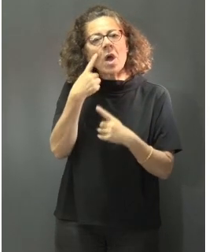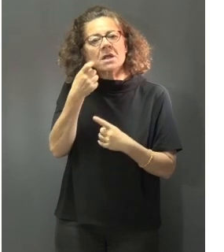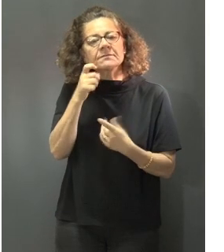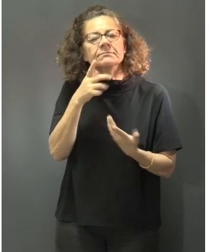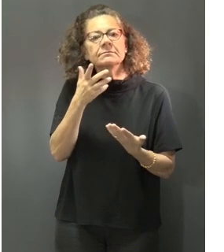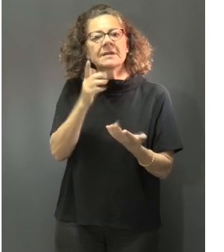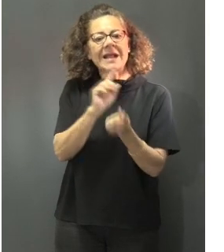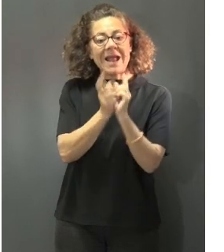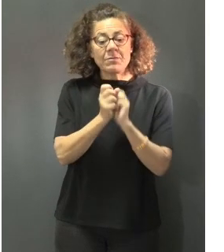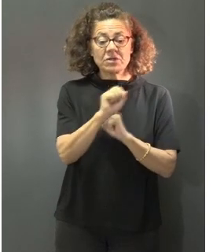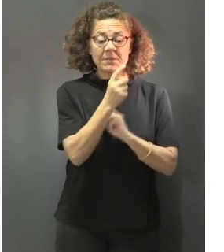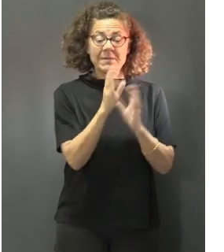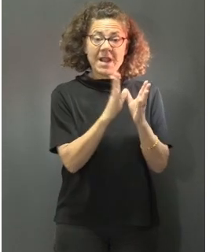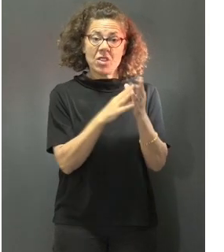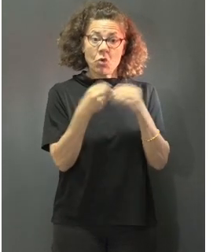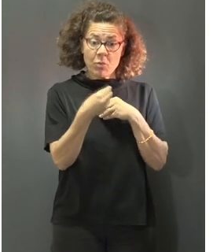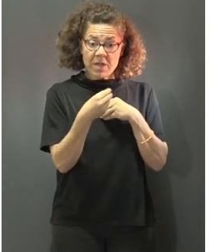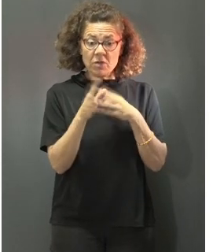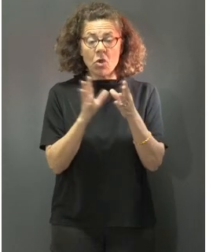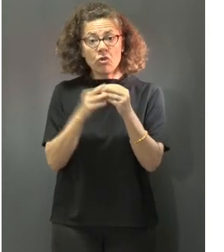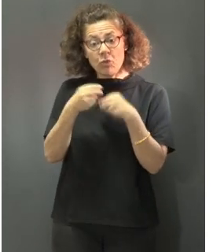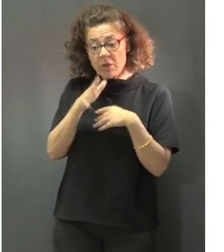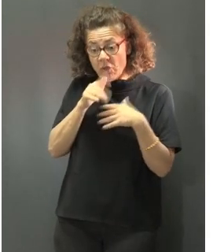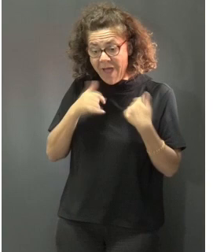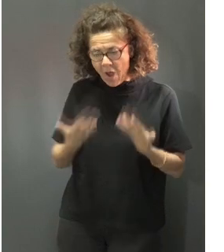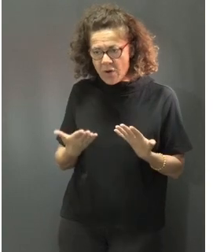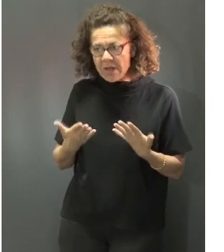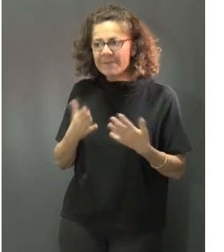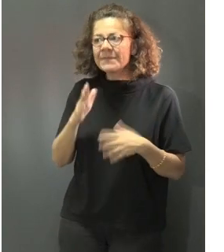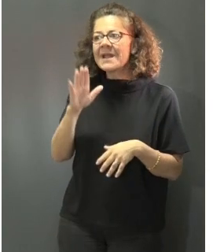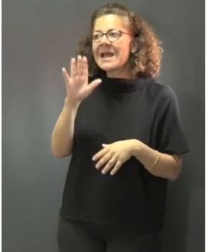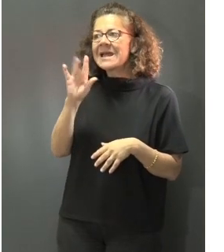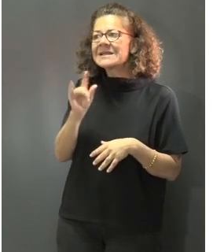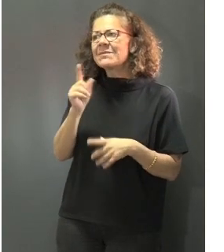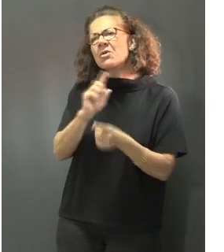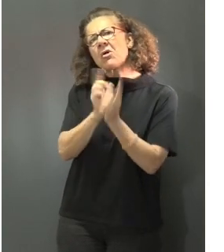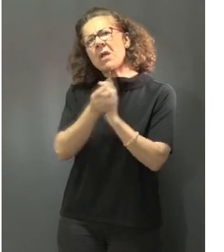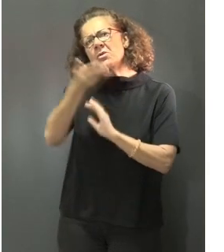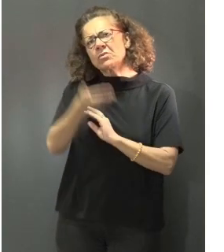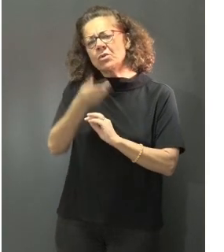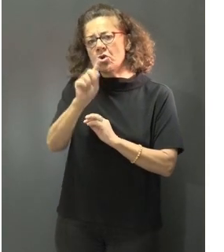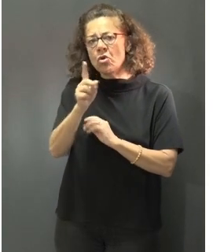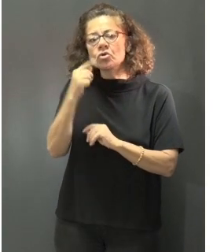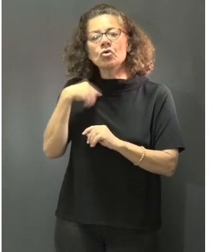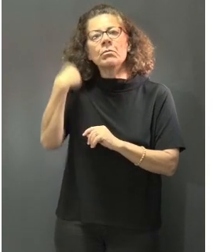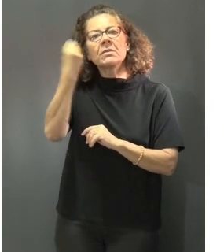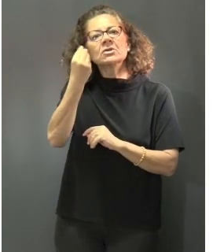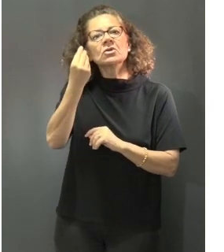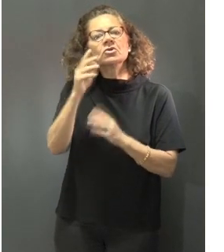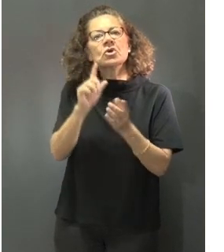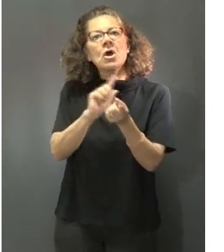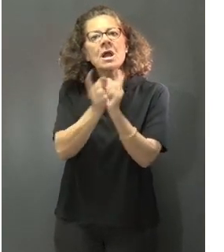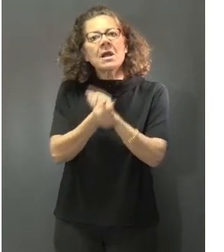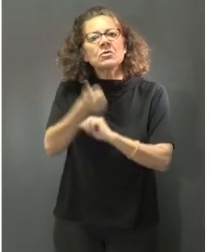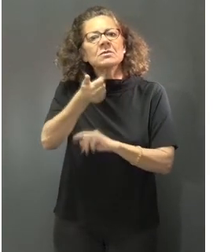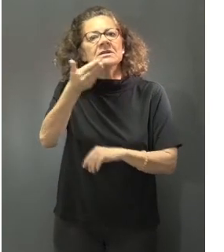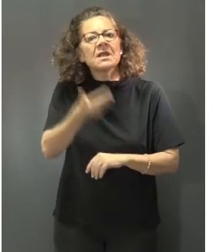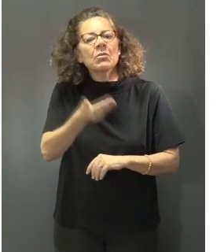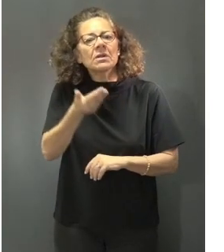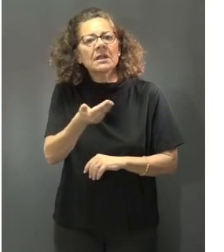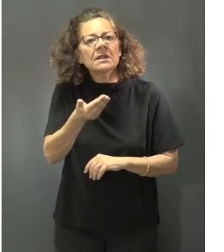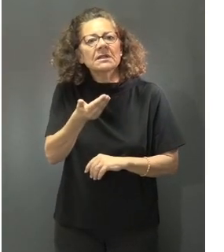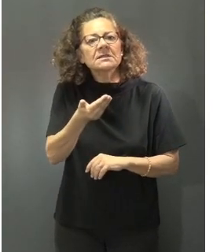entre el primer documento y el de ahora? Sí, pero no sustanciales. Yo creo que los principales cambios que hemos tenido